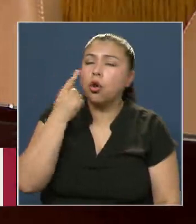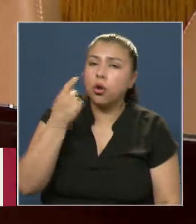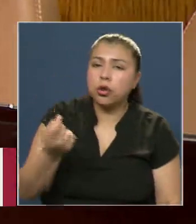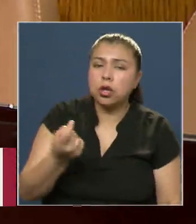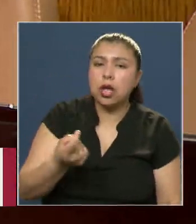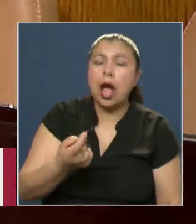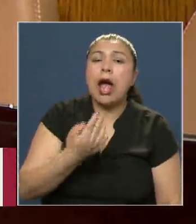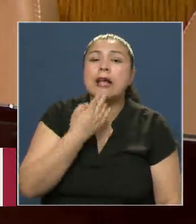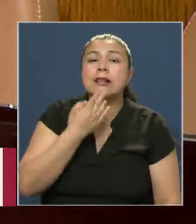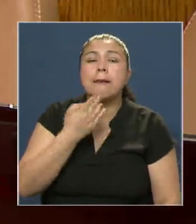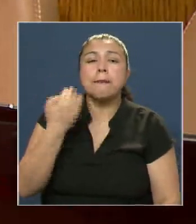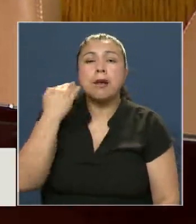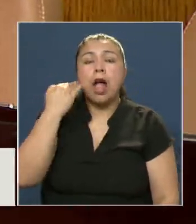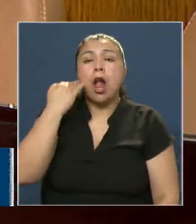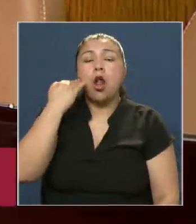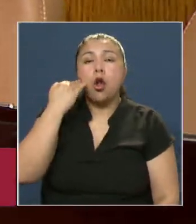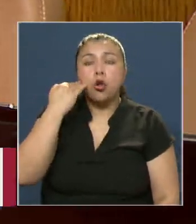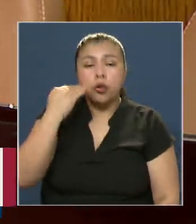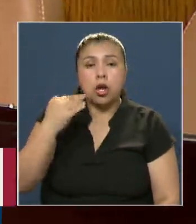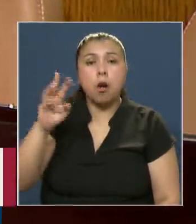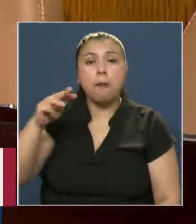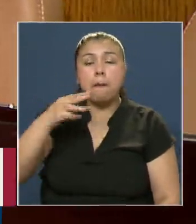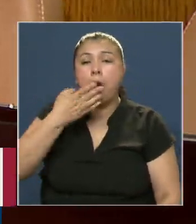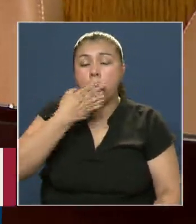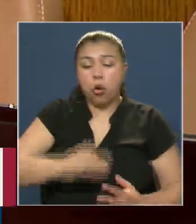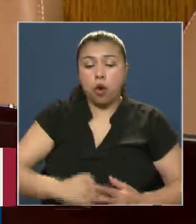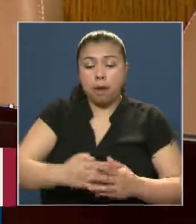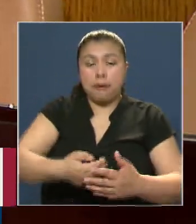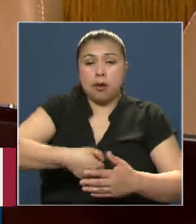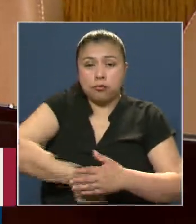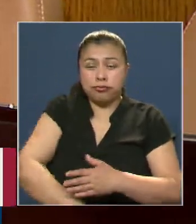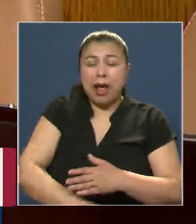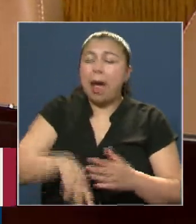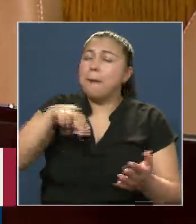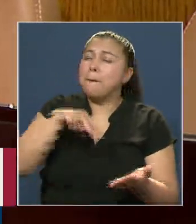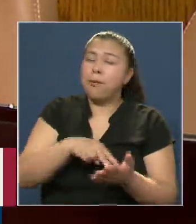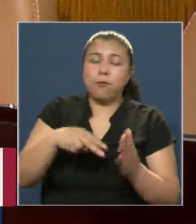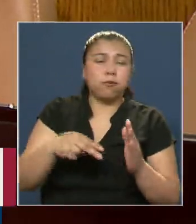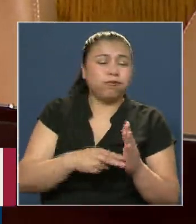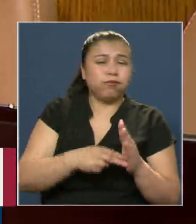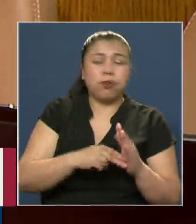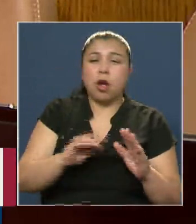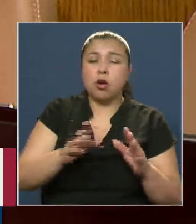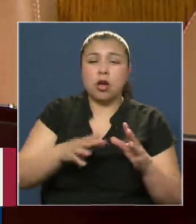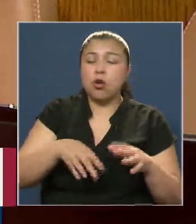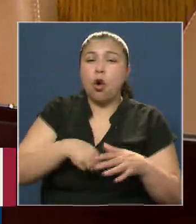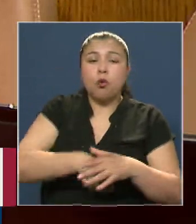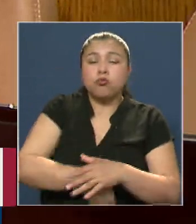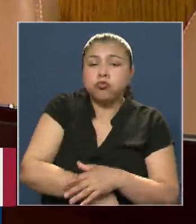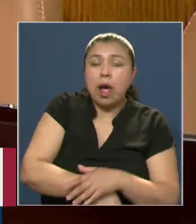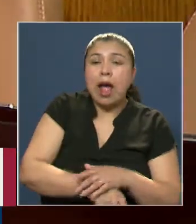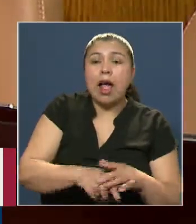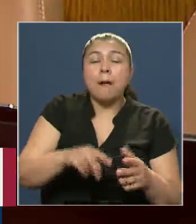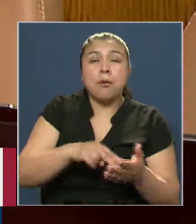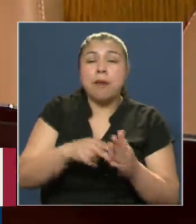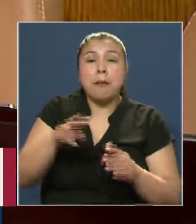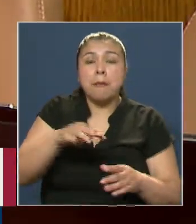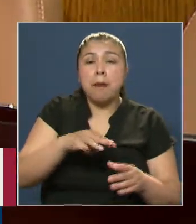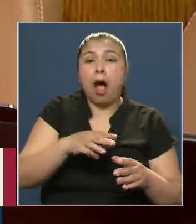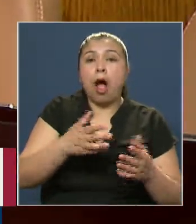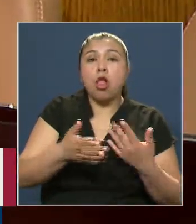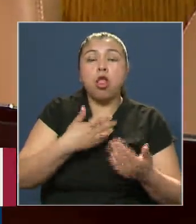también en los recién nacidos de neonatología. Embarazos de alta complejidad no son derivados por la carencia de recursos para poder